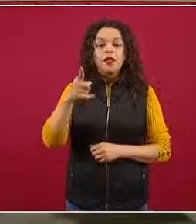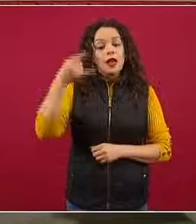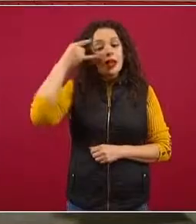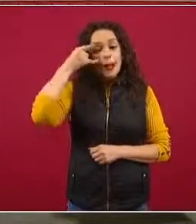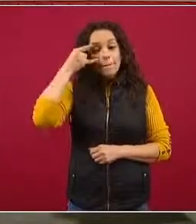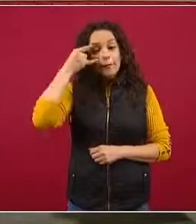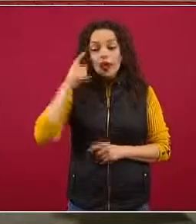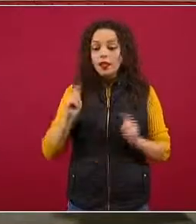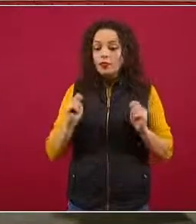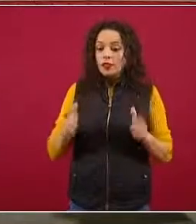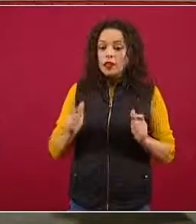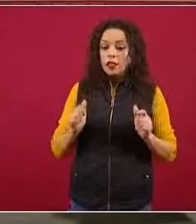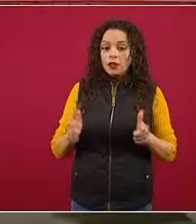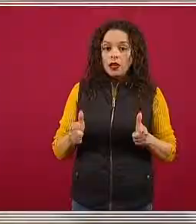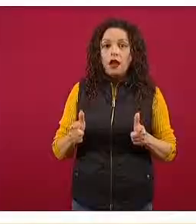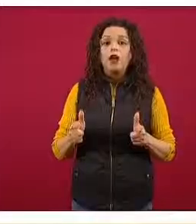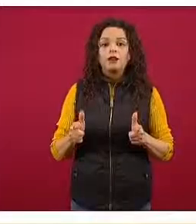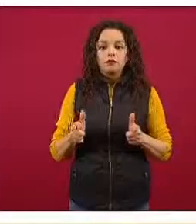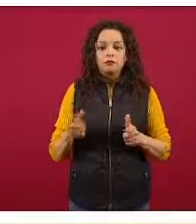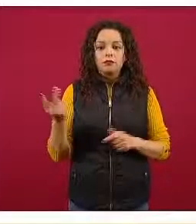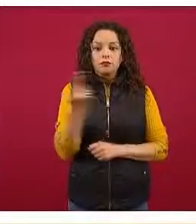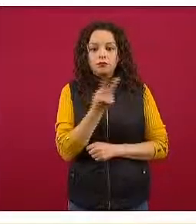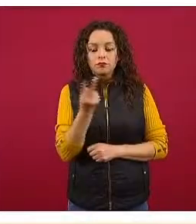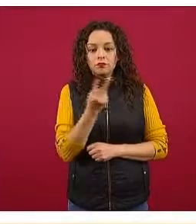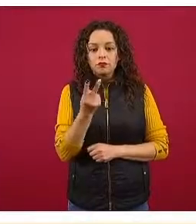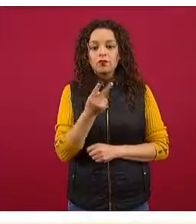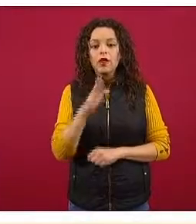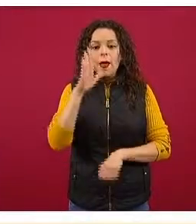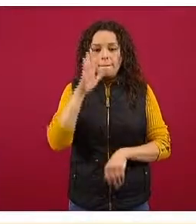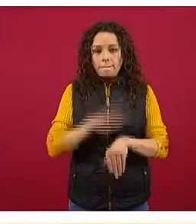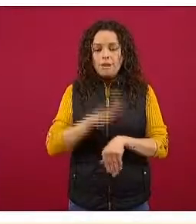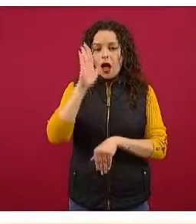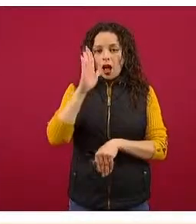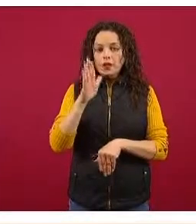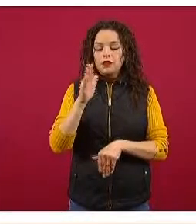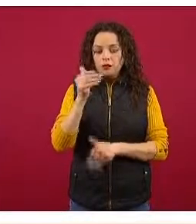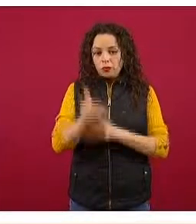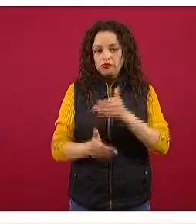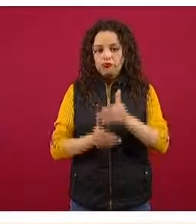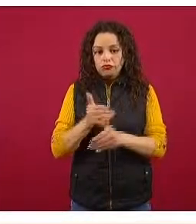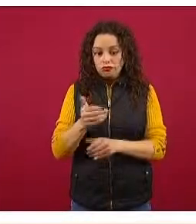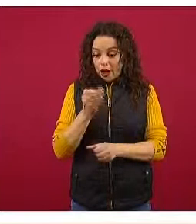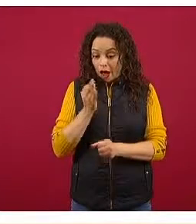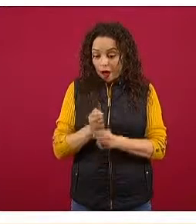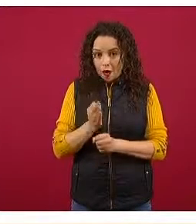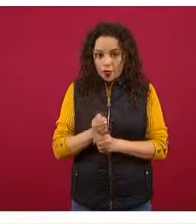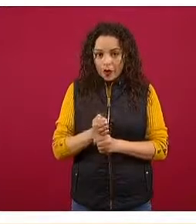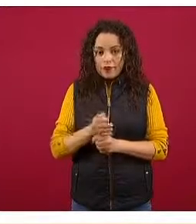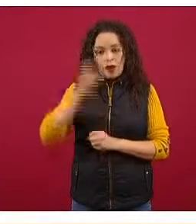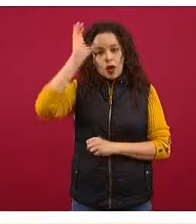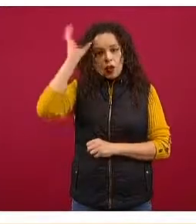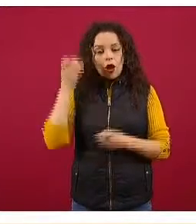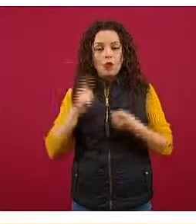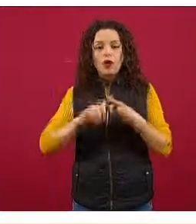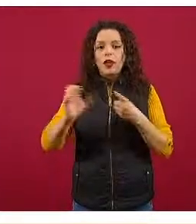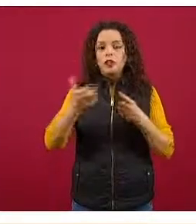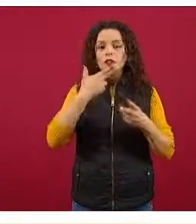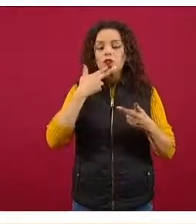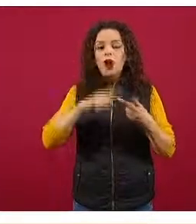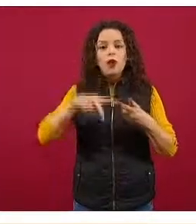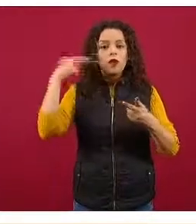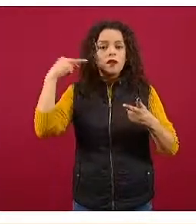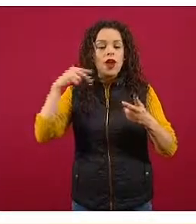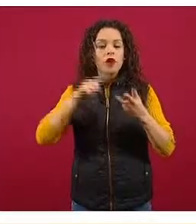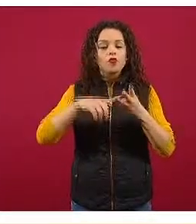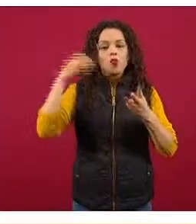son los 2 estados con mayor avance hasta el momento, y Coahuila, Chihuahua, Veracruz y Oaxaca nos han